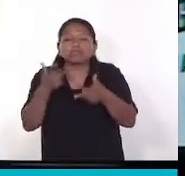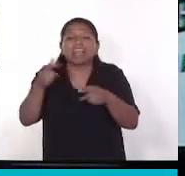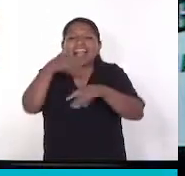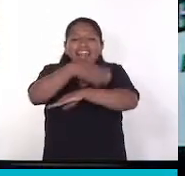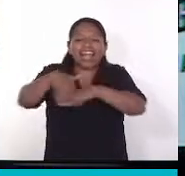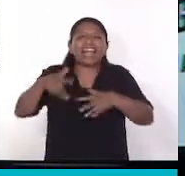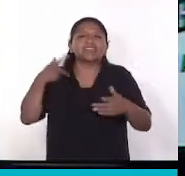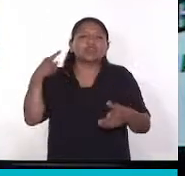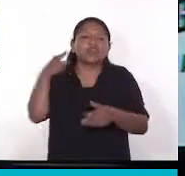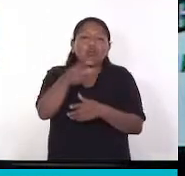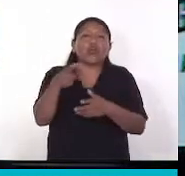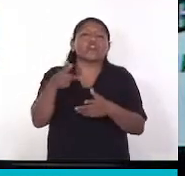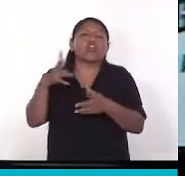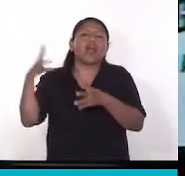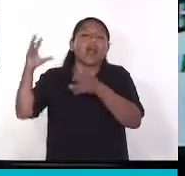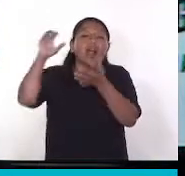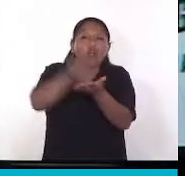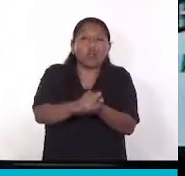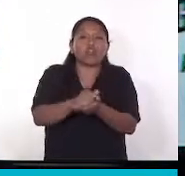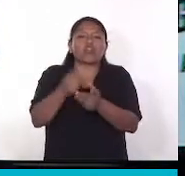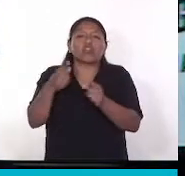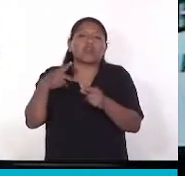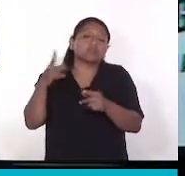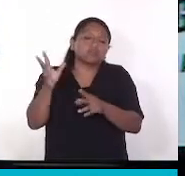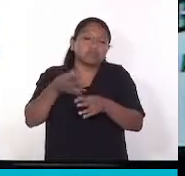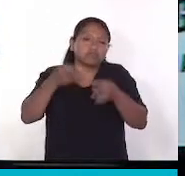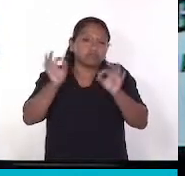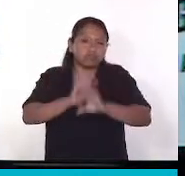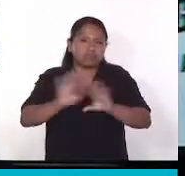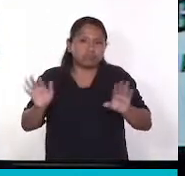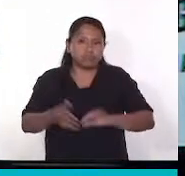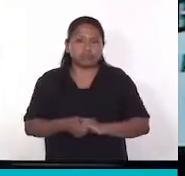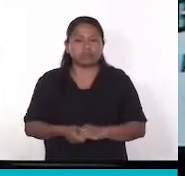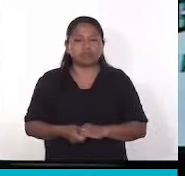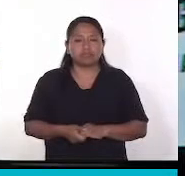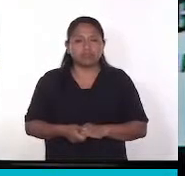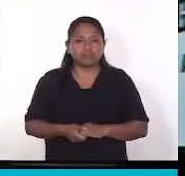contra el acuerdo colonial, con todas las letras.